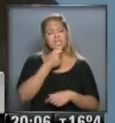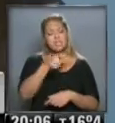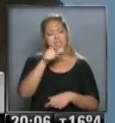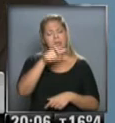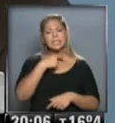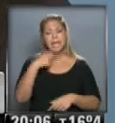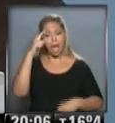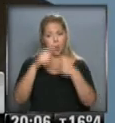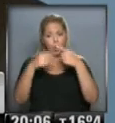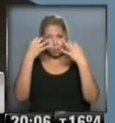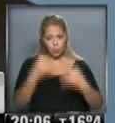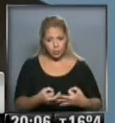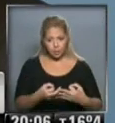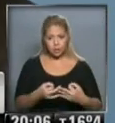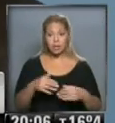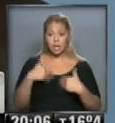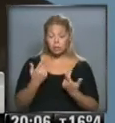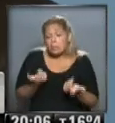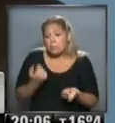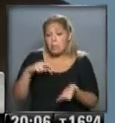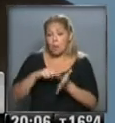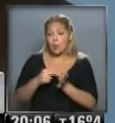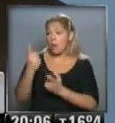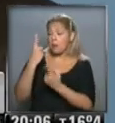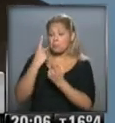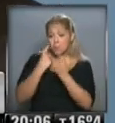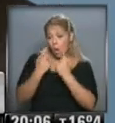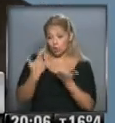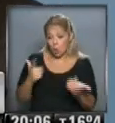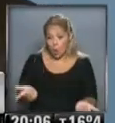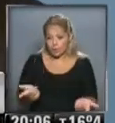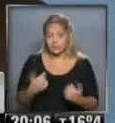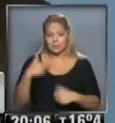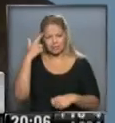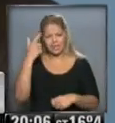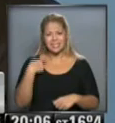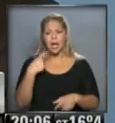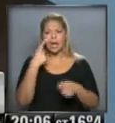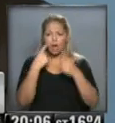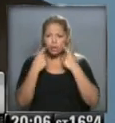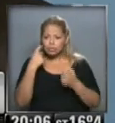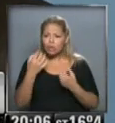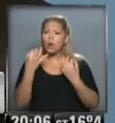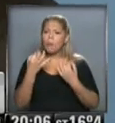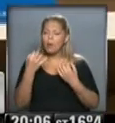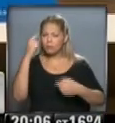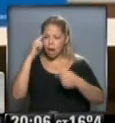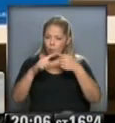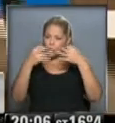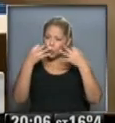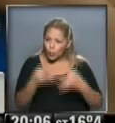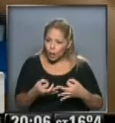cumplir un acuerdo, está dispuesto a que lo controlen. Y nos parece mucho mejor tener un control afinado y concreto